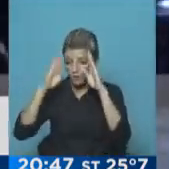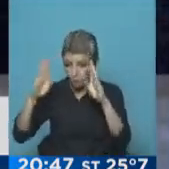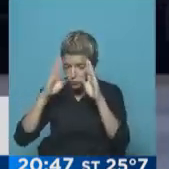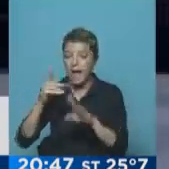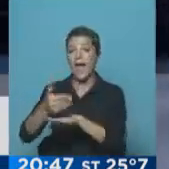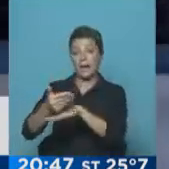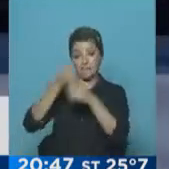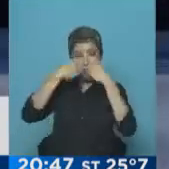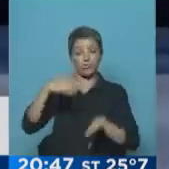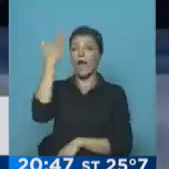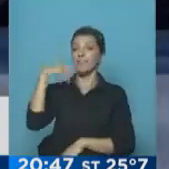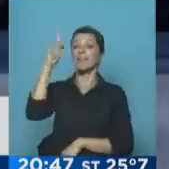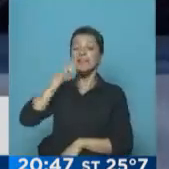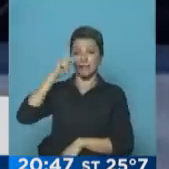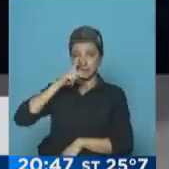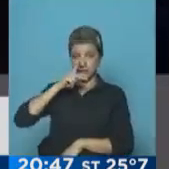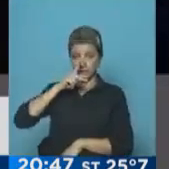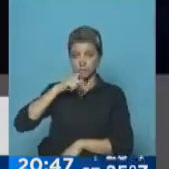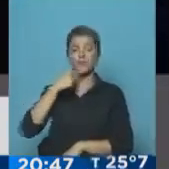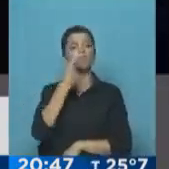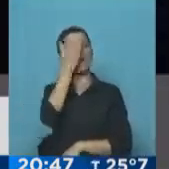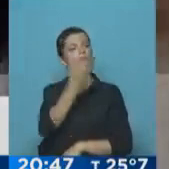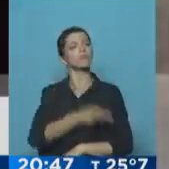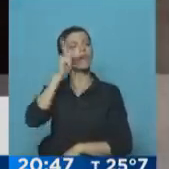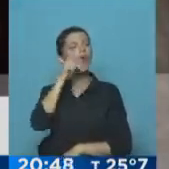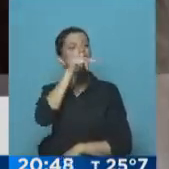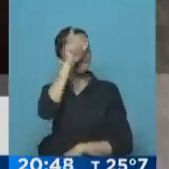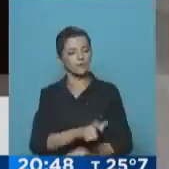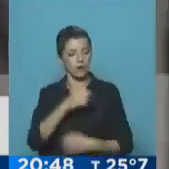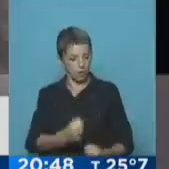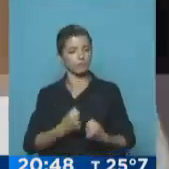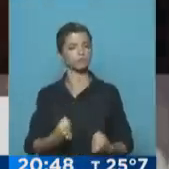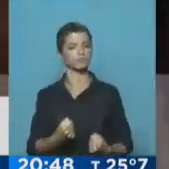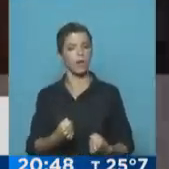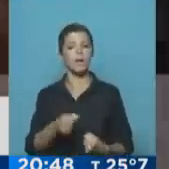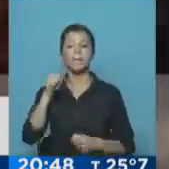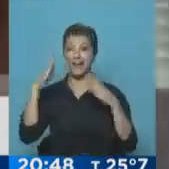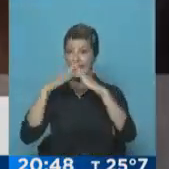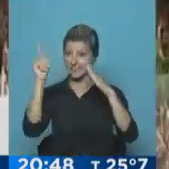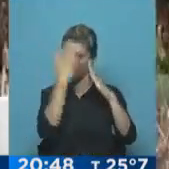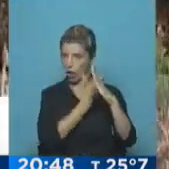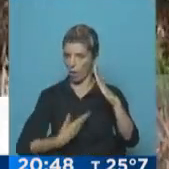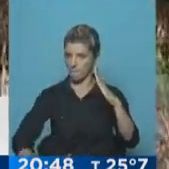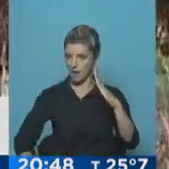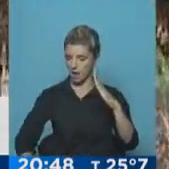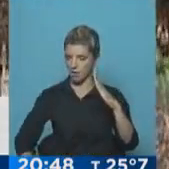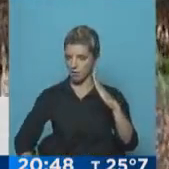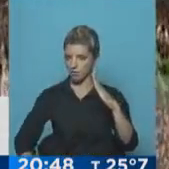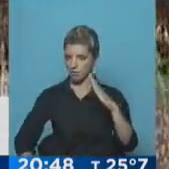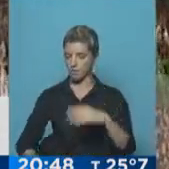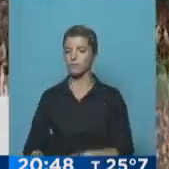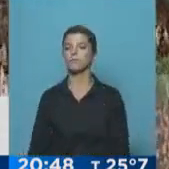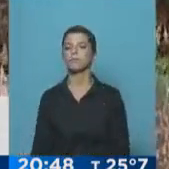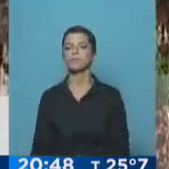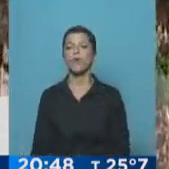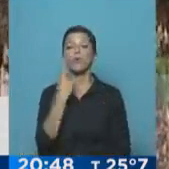Néstor Kirchner, al que calificó como un hombre que supo construir autoridad para que en la Casa Rosada hubiera